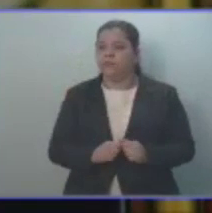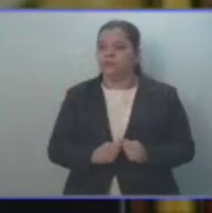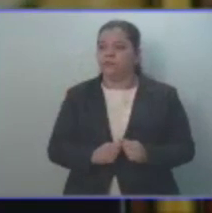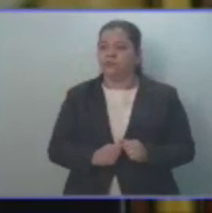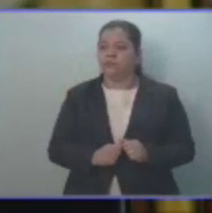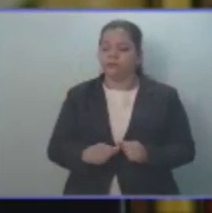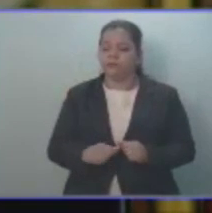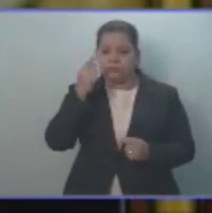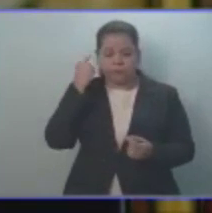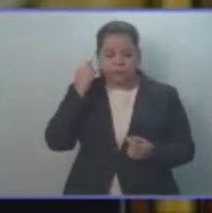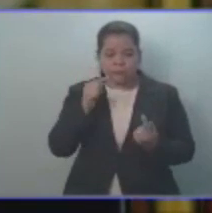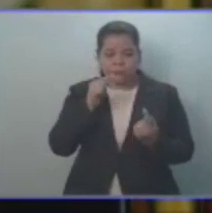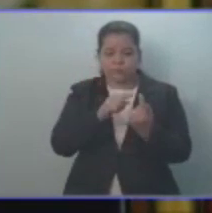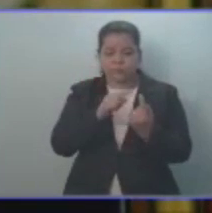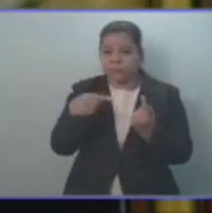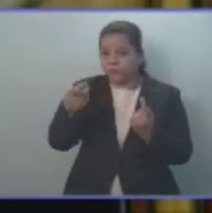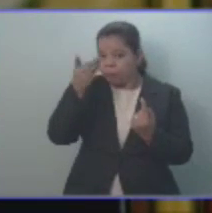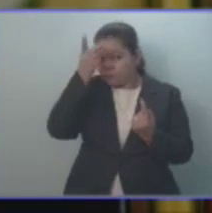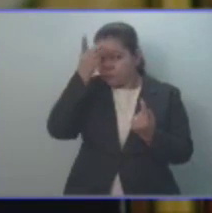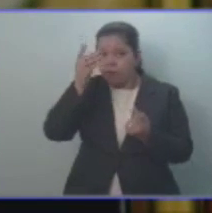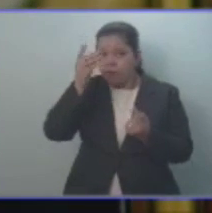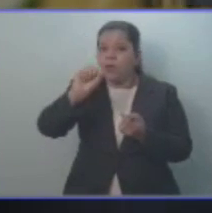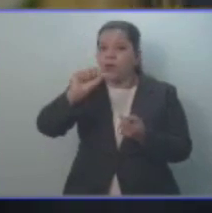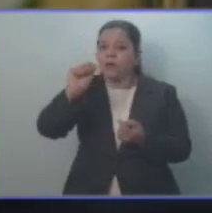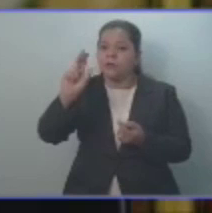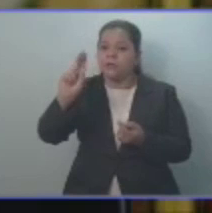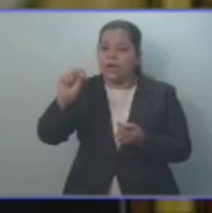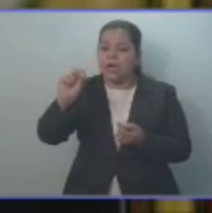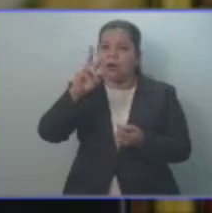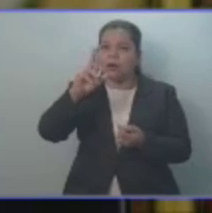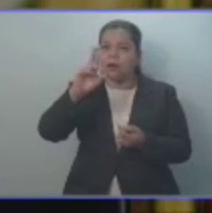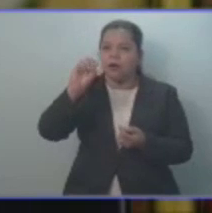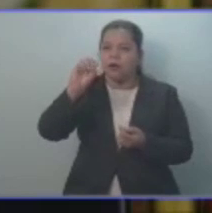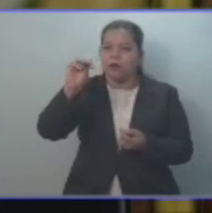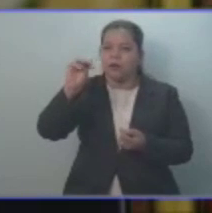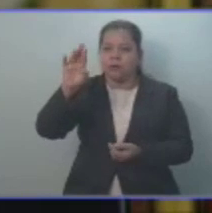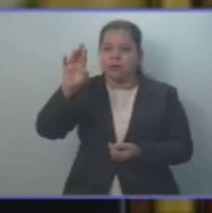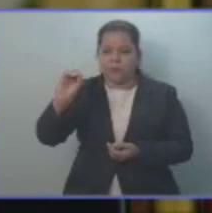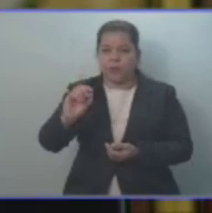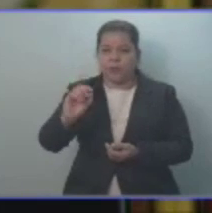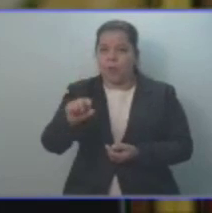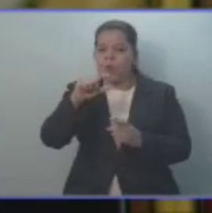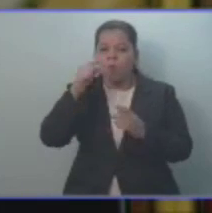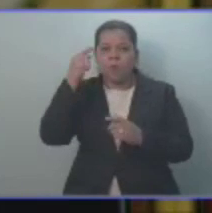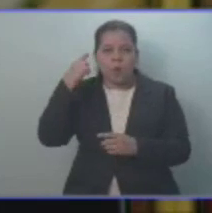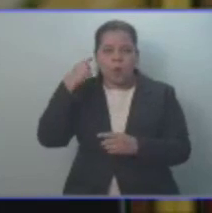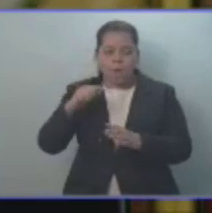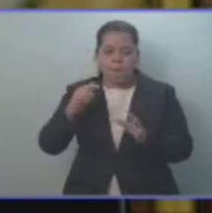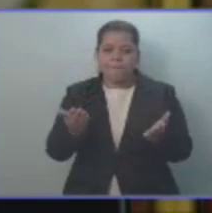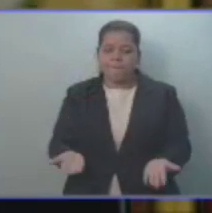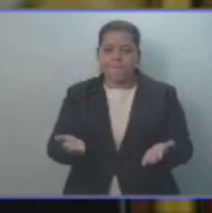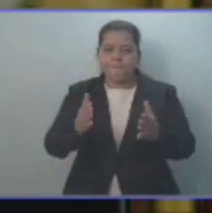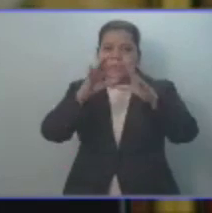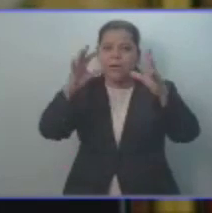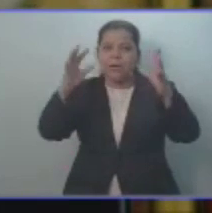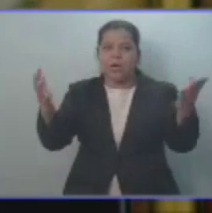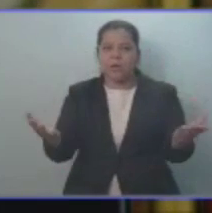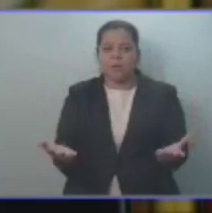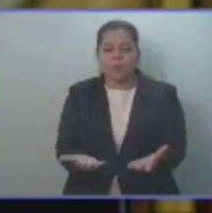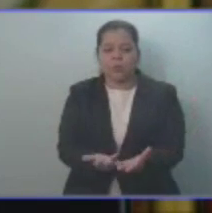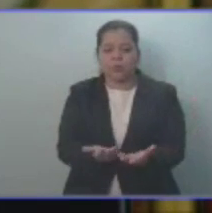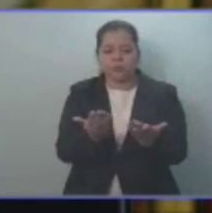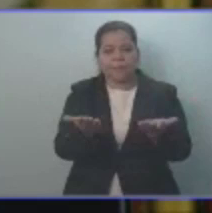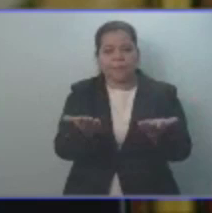San Romero a partir del domingo se convertirá en un hombre universal que trasciende